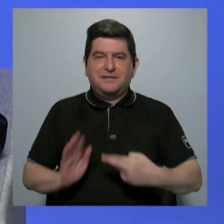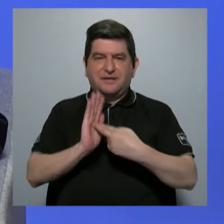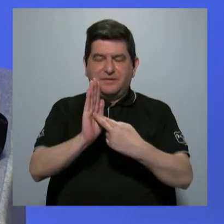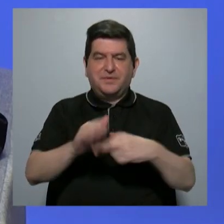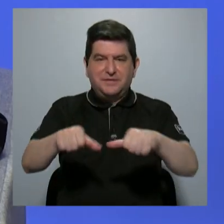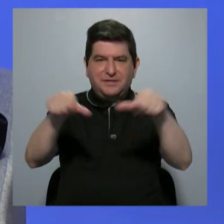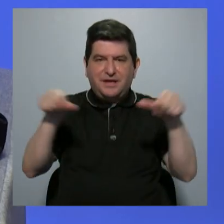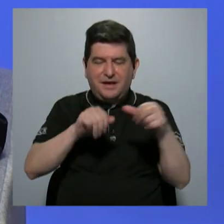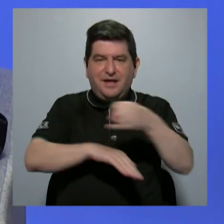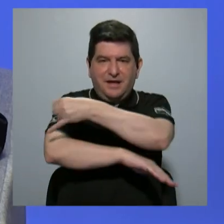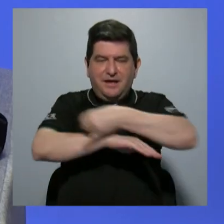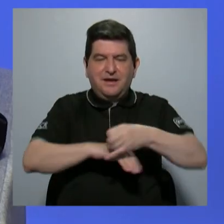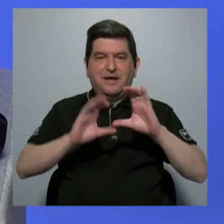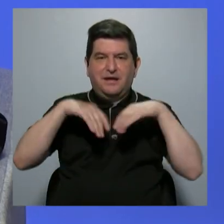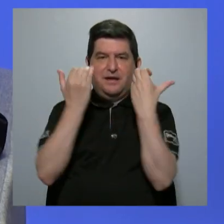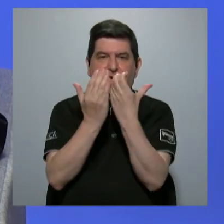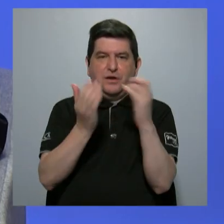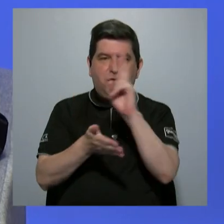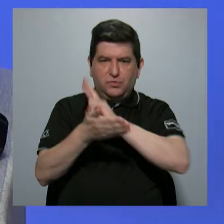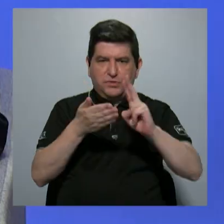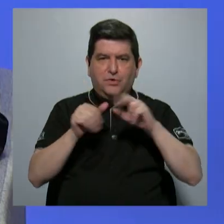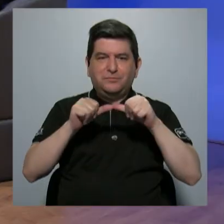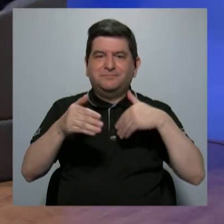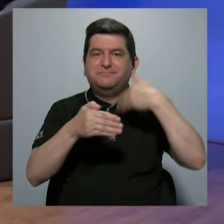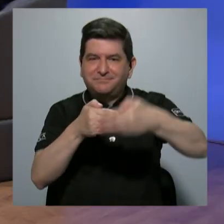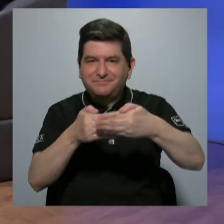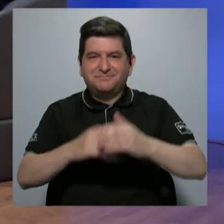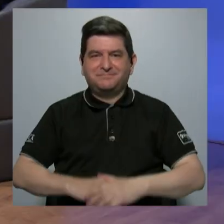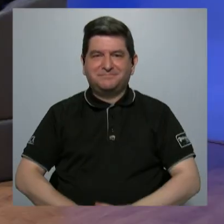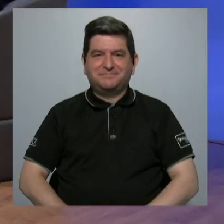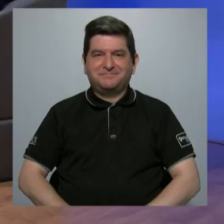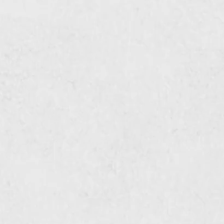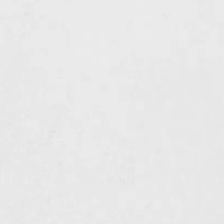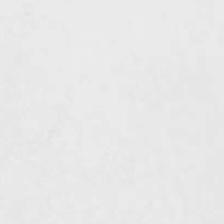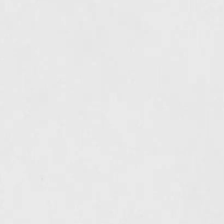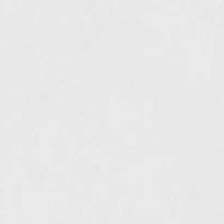en el Consejo Universitario. Ya regresamos.